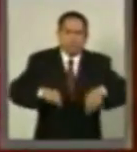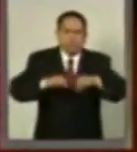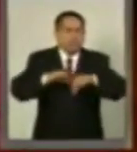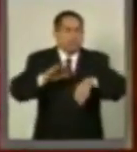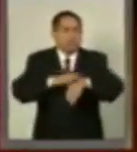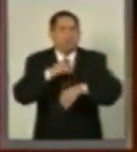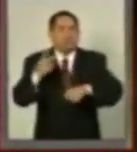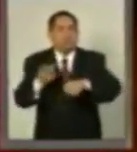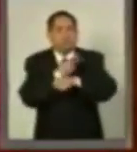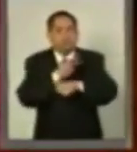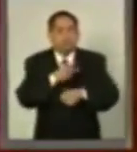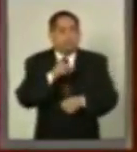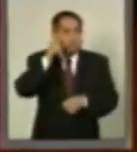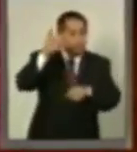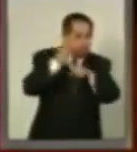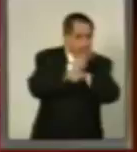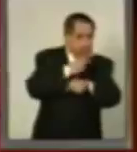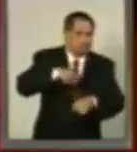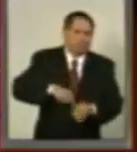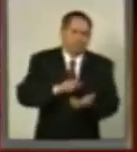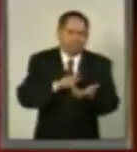sucede allá nos lastima acá.